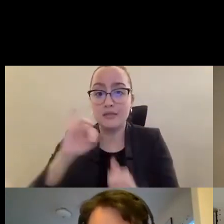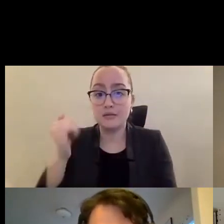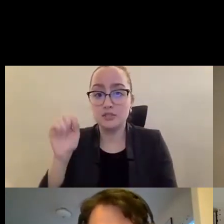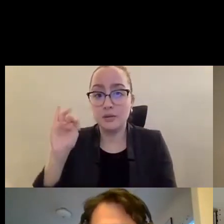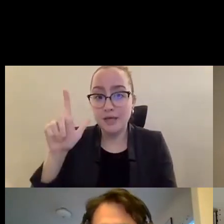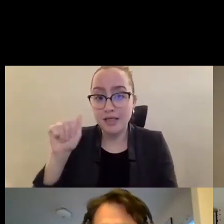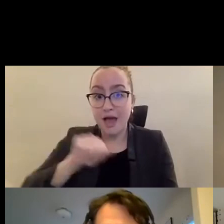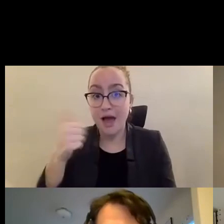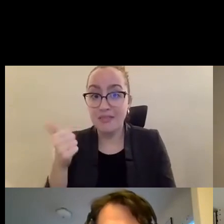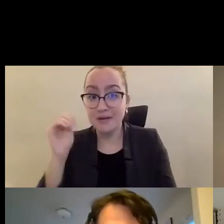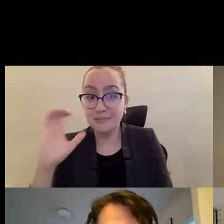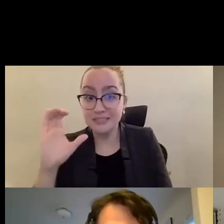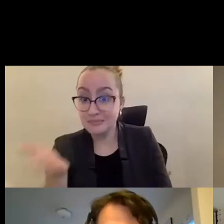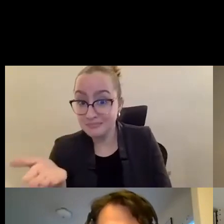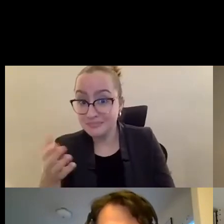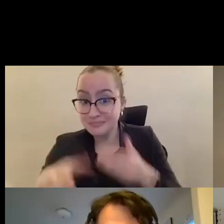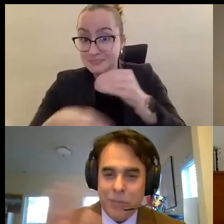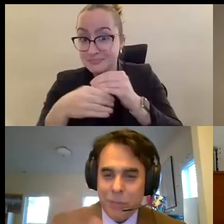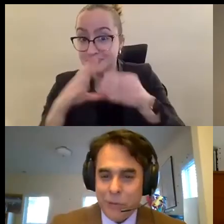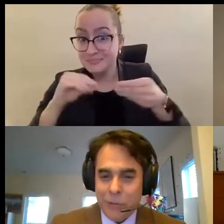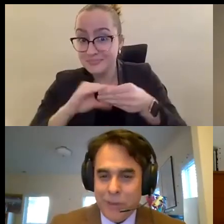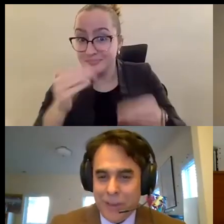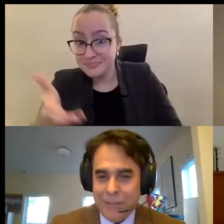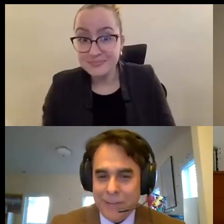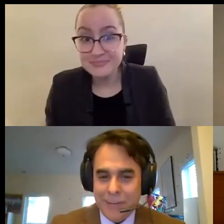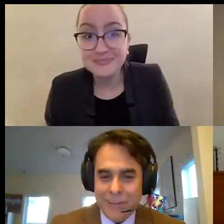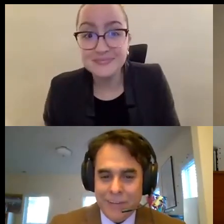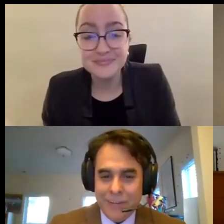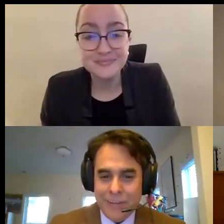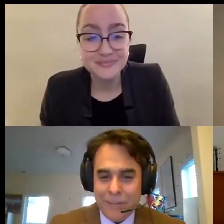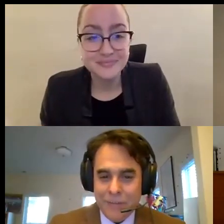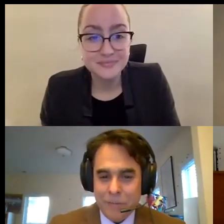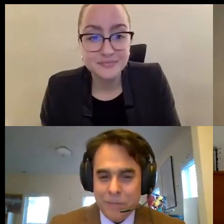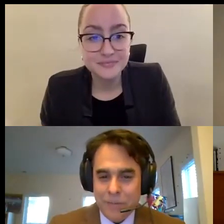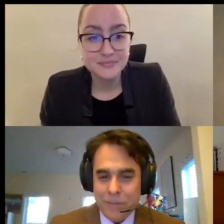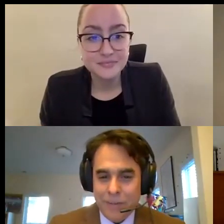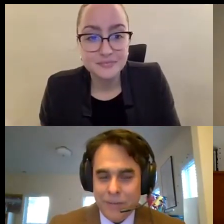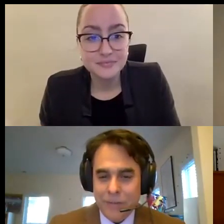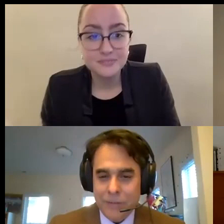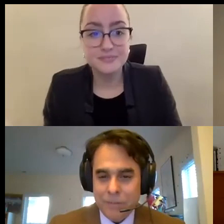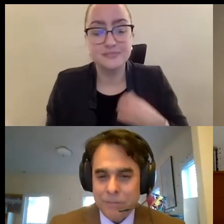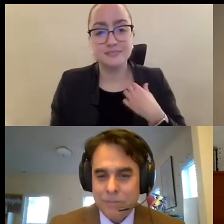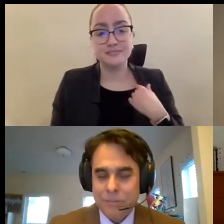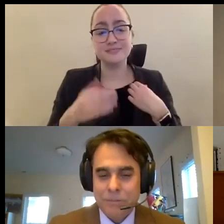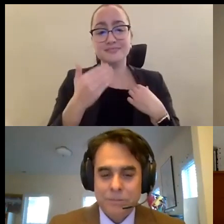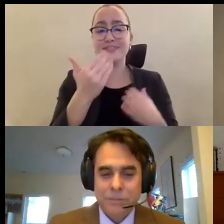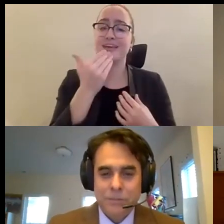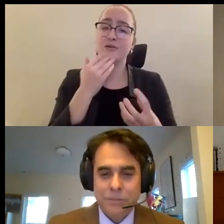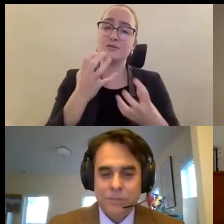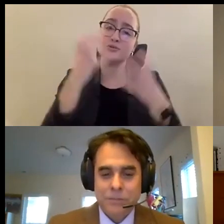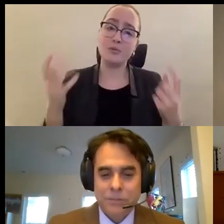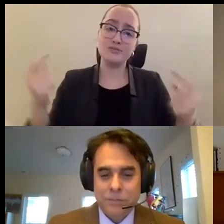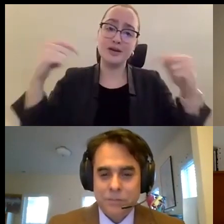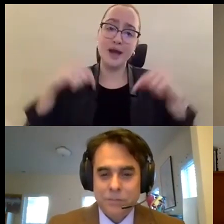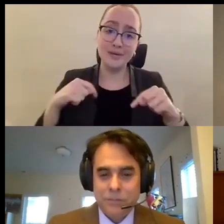quiero ver si Daniela tiene algo que quiere agregar antes de que le decimos a todos que se vayan. Muchísimas gracias